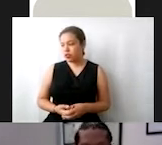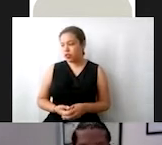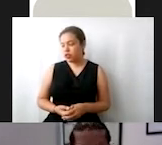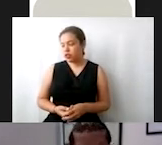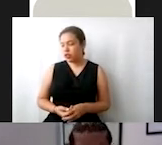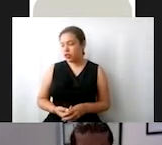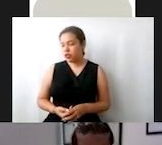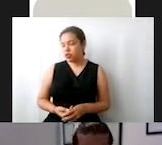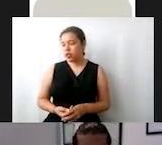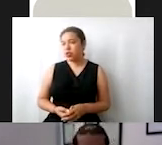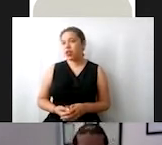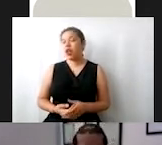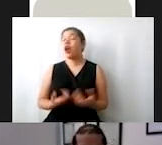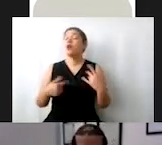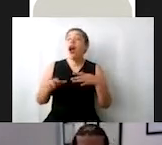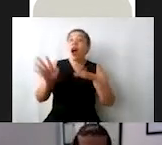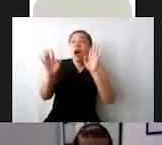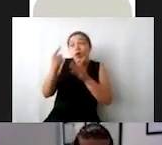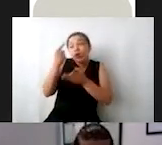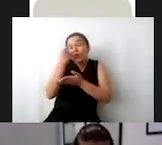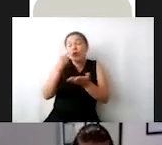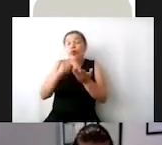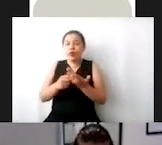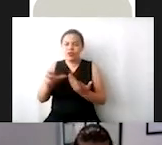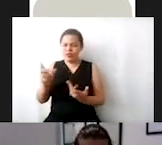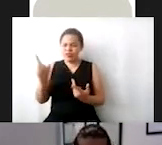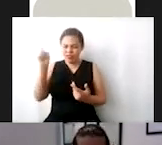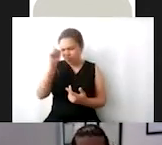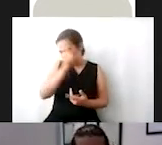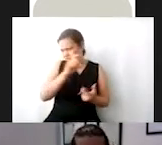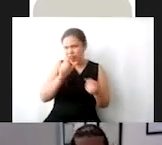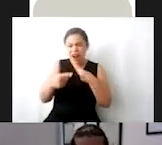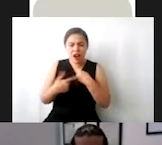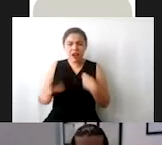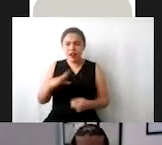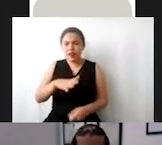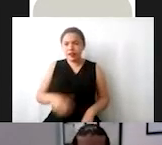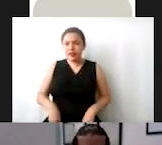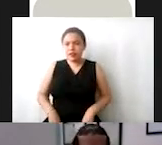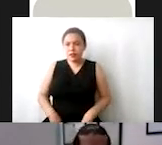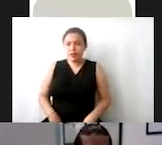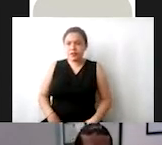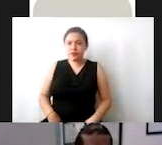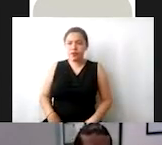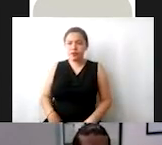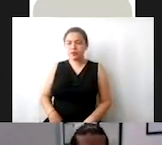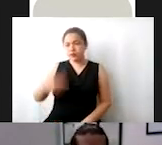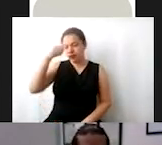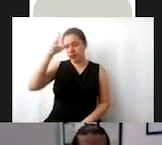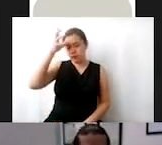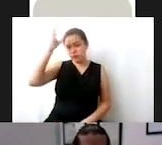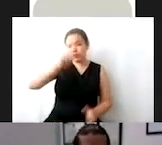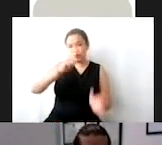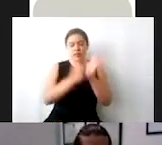a suposiciones, sino siempre que hay una complicación de en la definición de lo que dice la